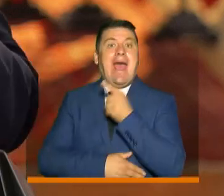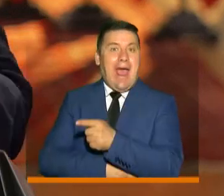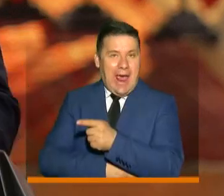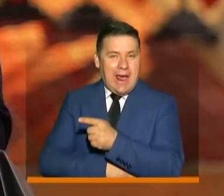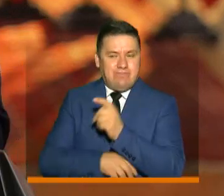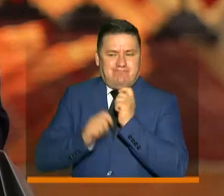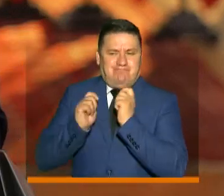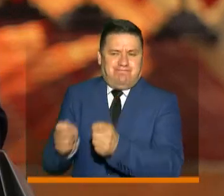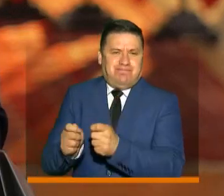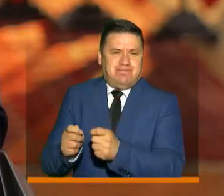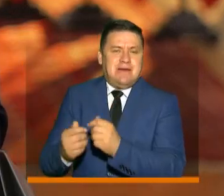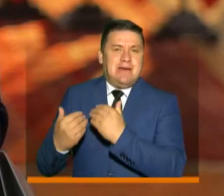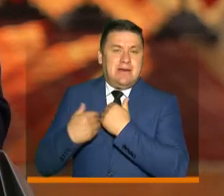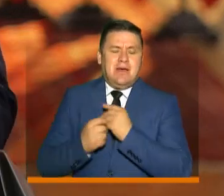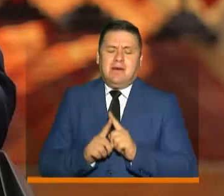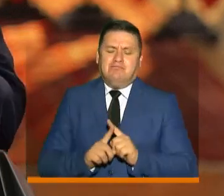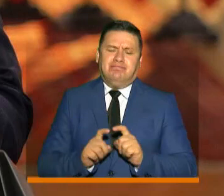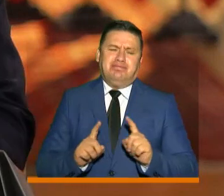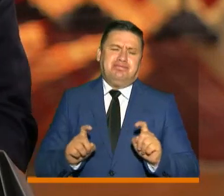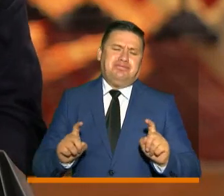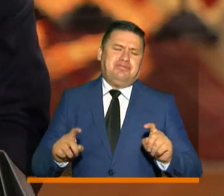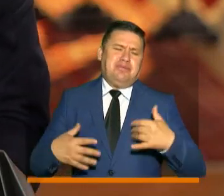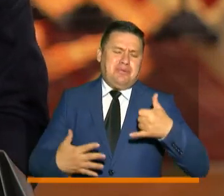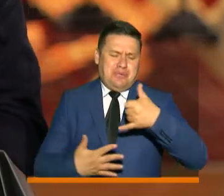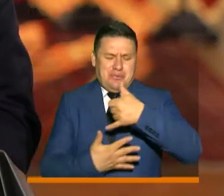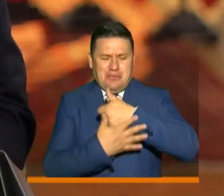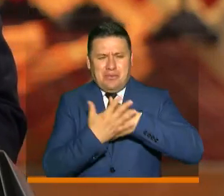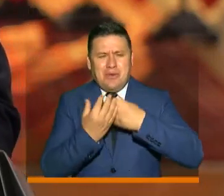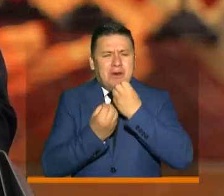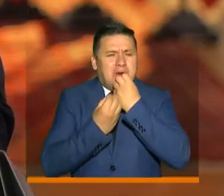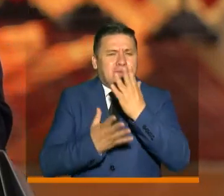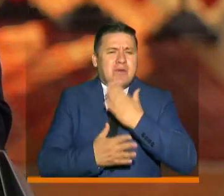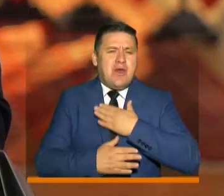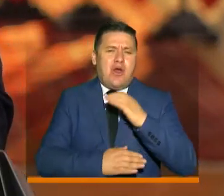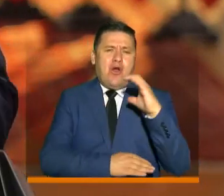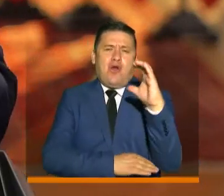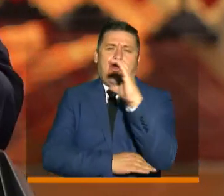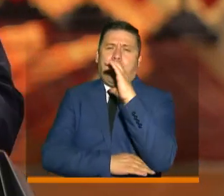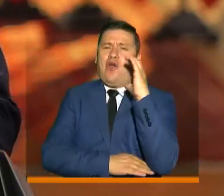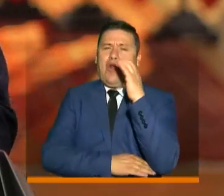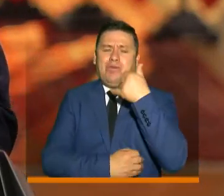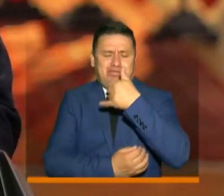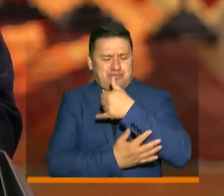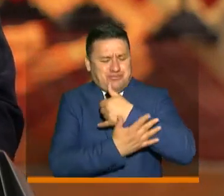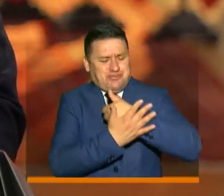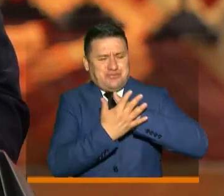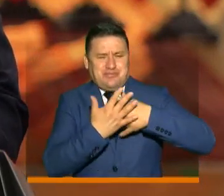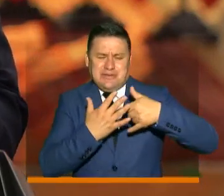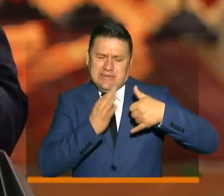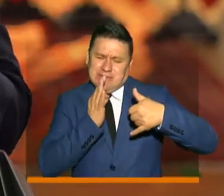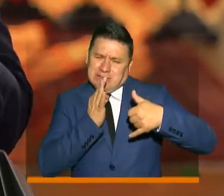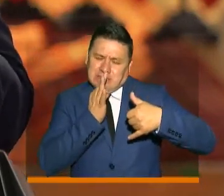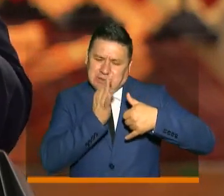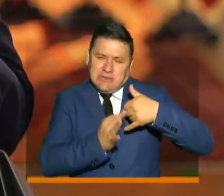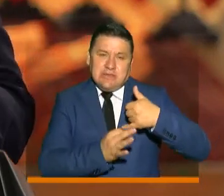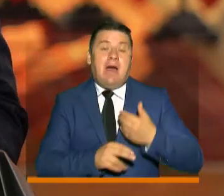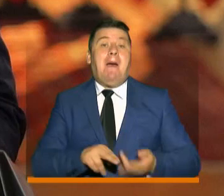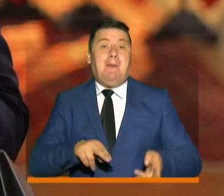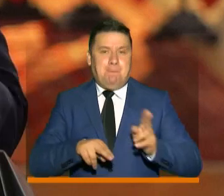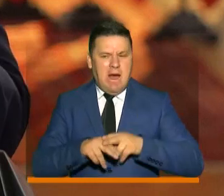nuestra biodiversidad es el más grande patrimonio de los colombianos por esa razón ya hemos triplicado